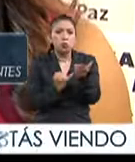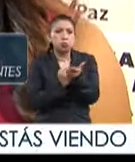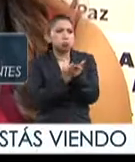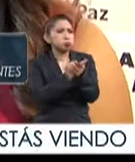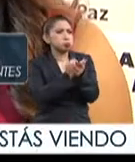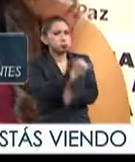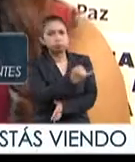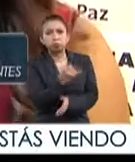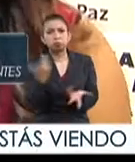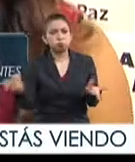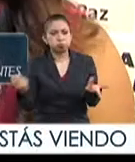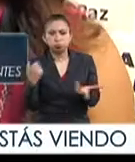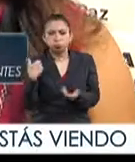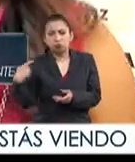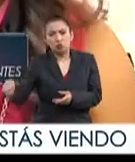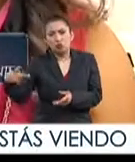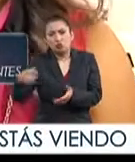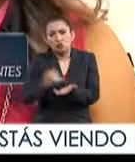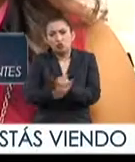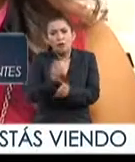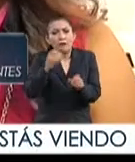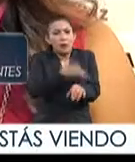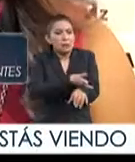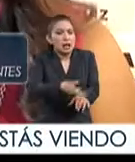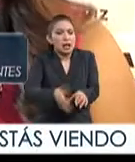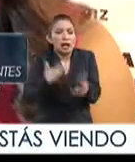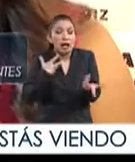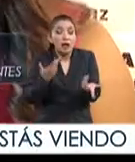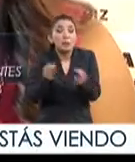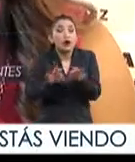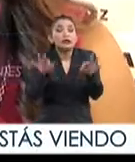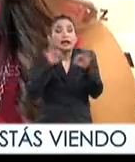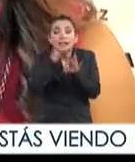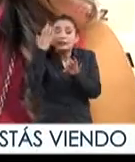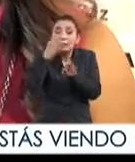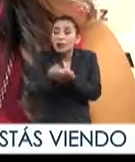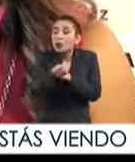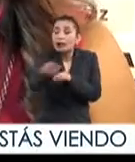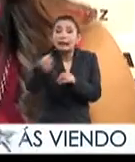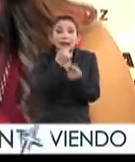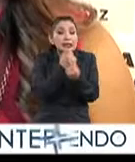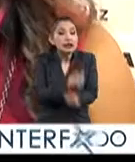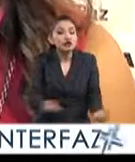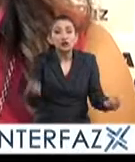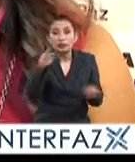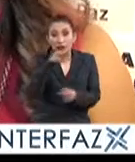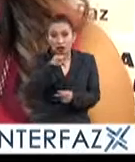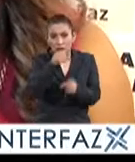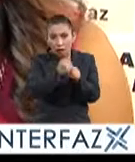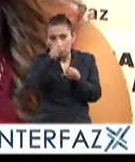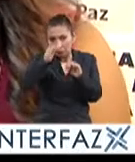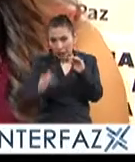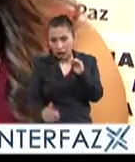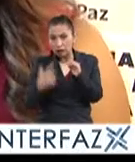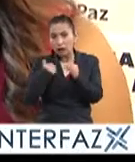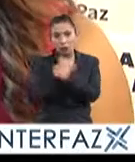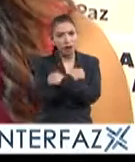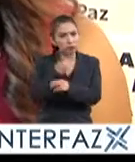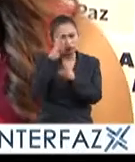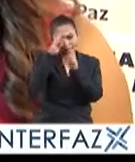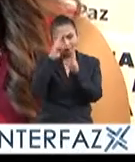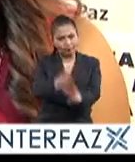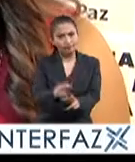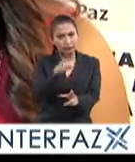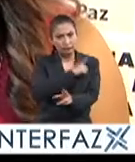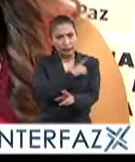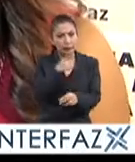decisión propia o de su familia, lo importante es saber que cualquier menor de 18 años tiene derecho a la educación, y